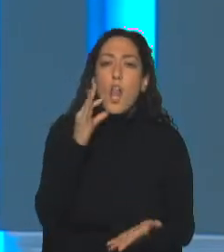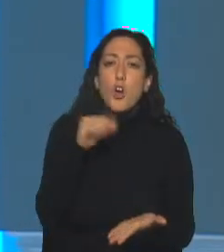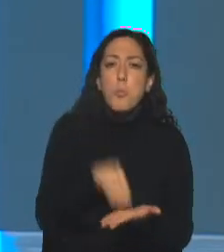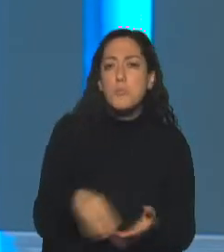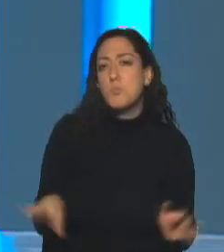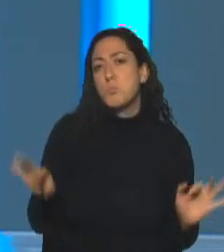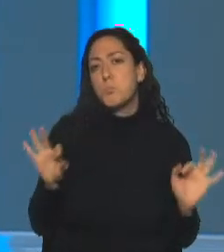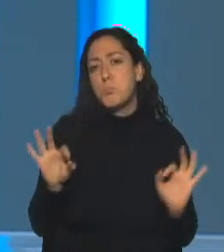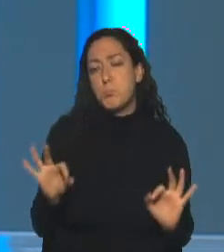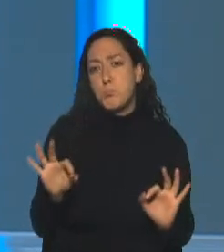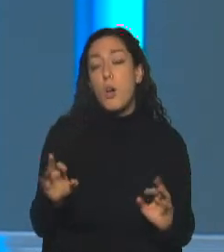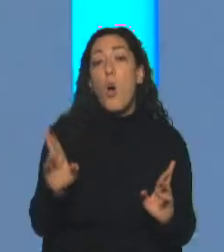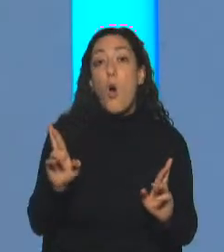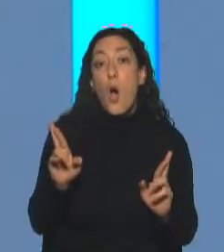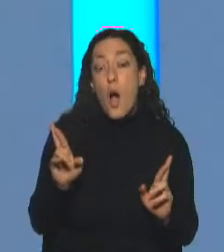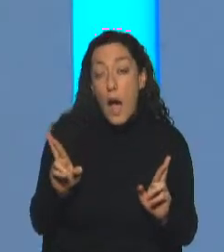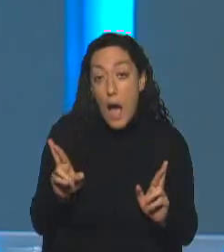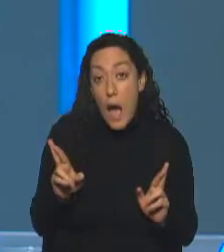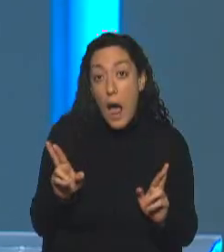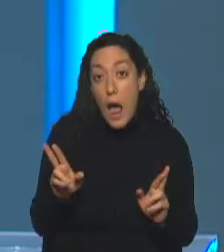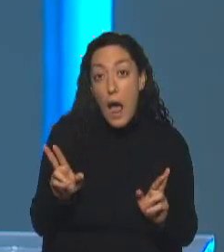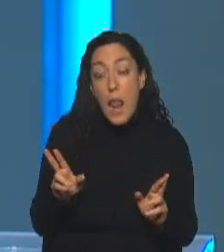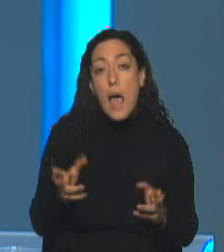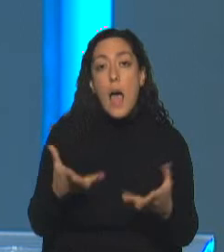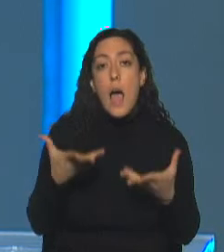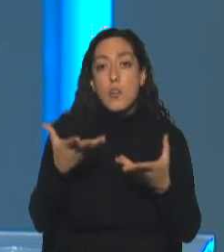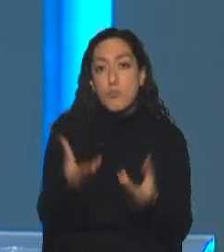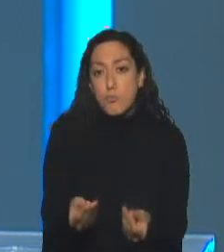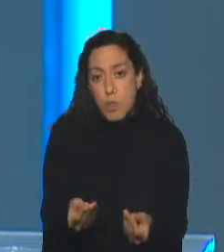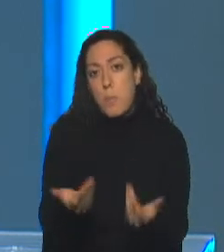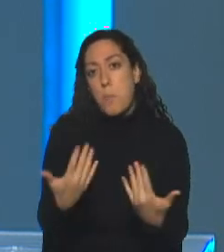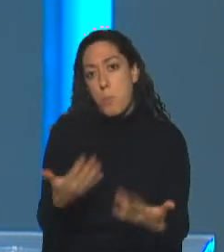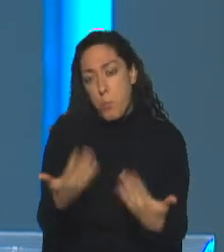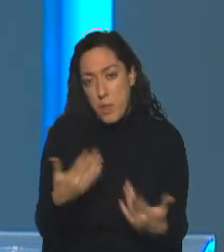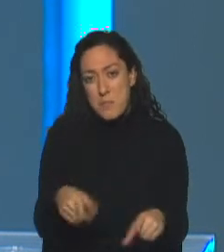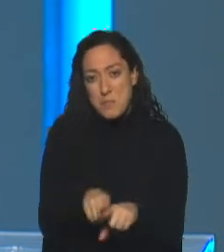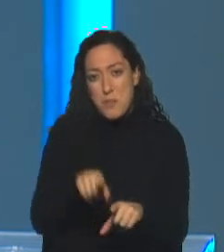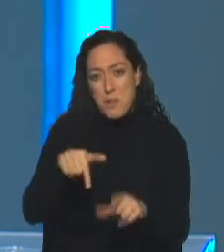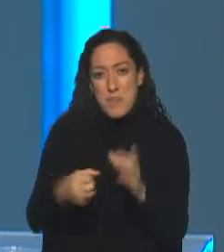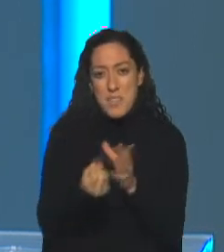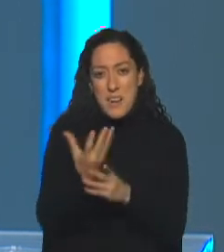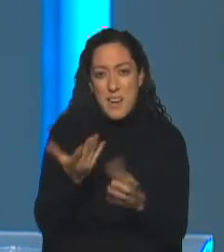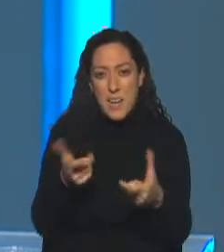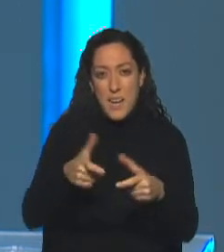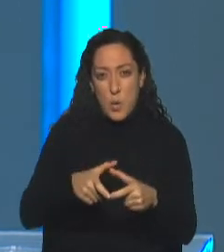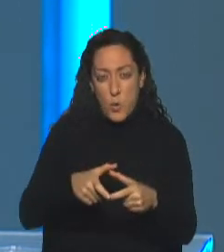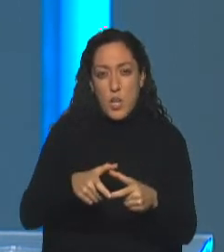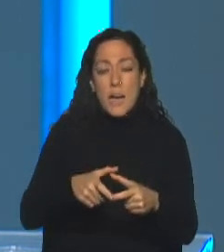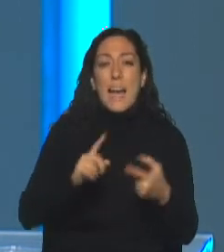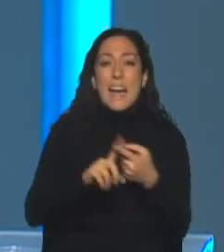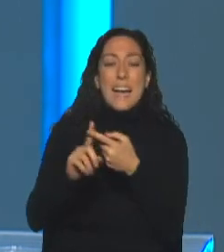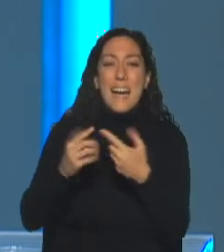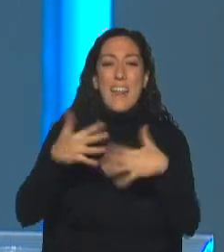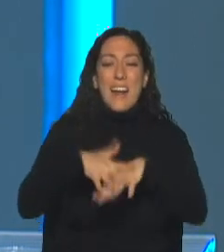con esto ojalá se pueda ayudar como decía esta mañana Tuvimos una reunión la red Argentina de